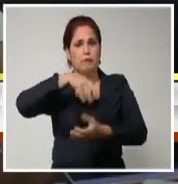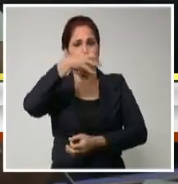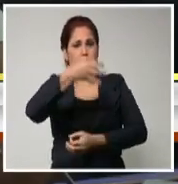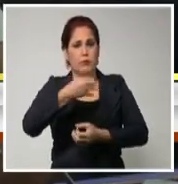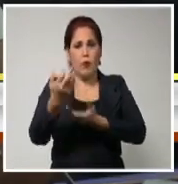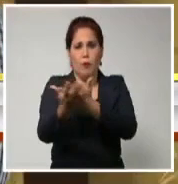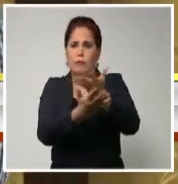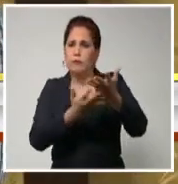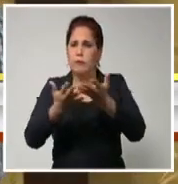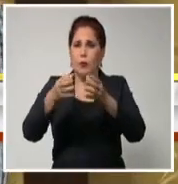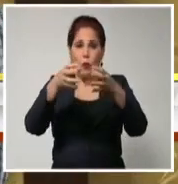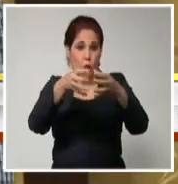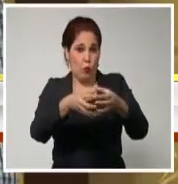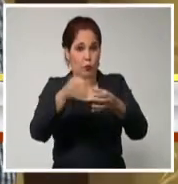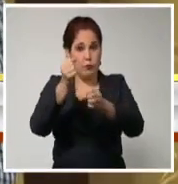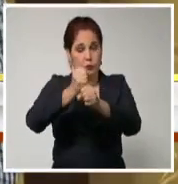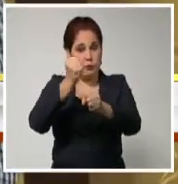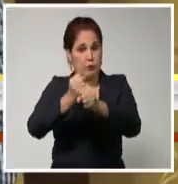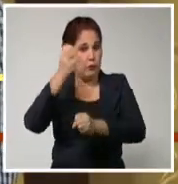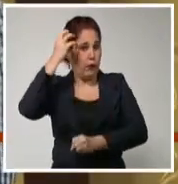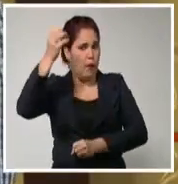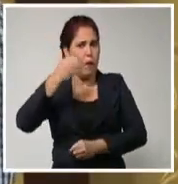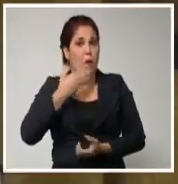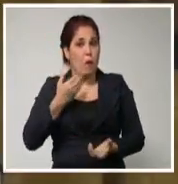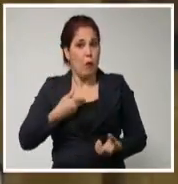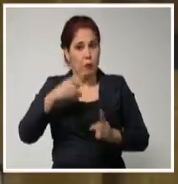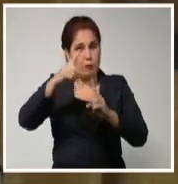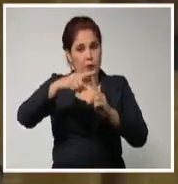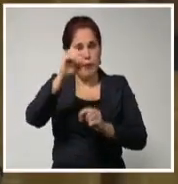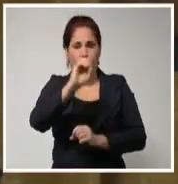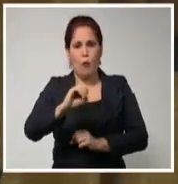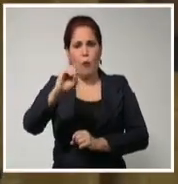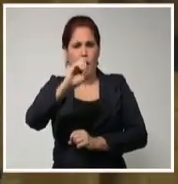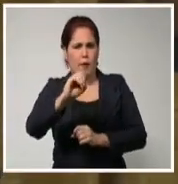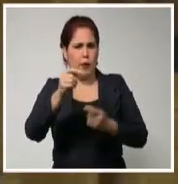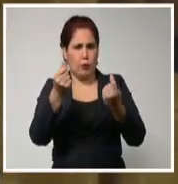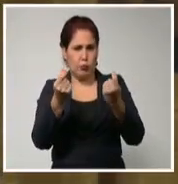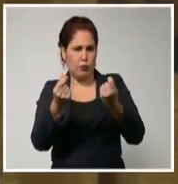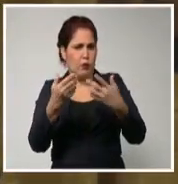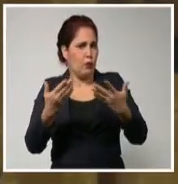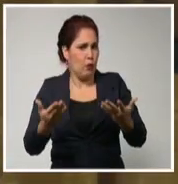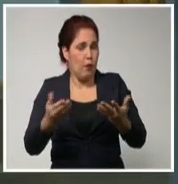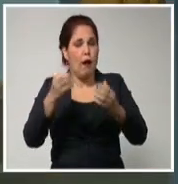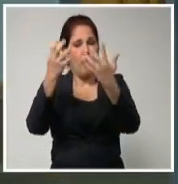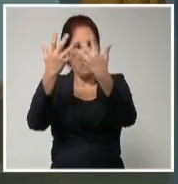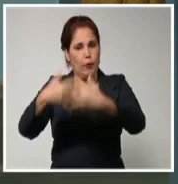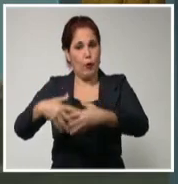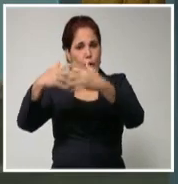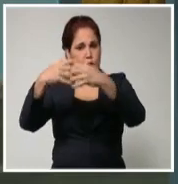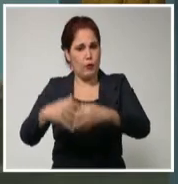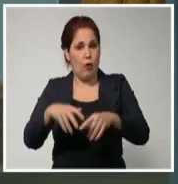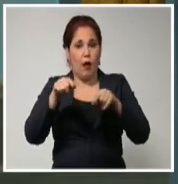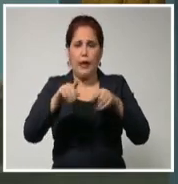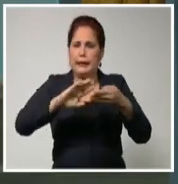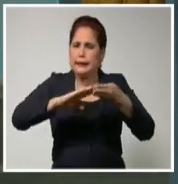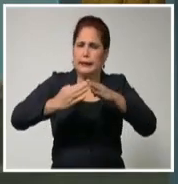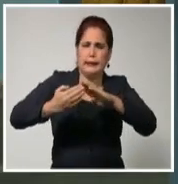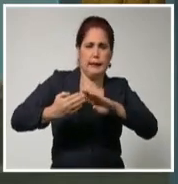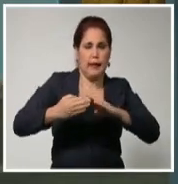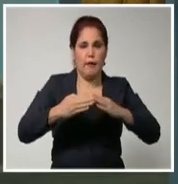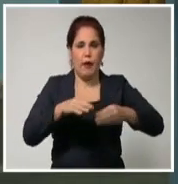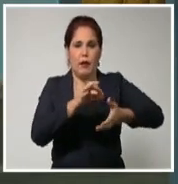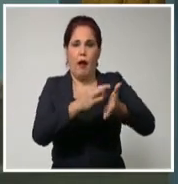grupos de trabajo gubernamentales que evalúan la implementación del ordenamiento monetario. Una de las producciones sobre las que se debatió fue la